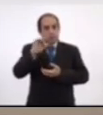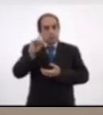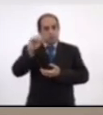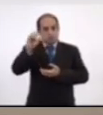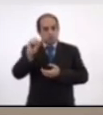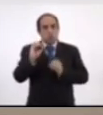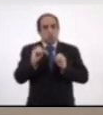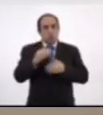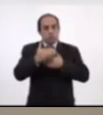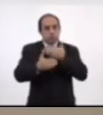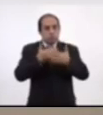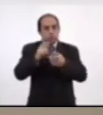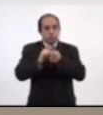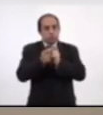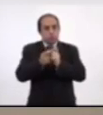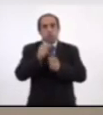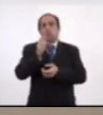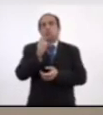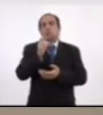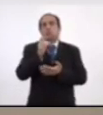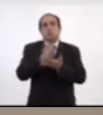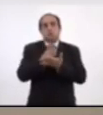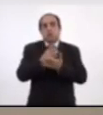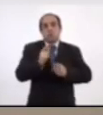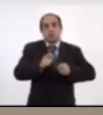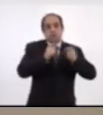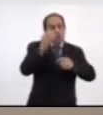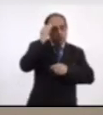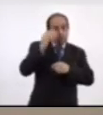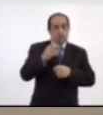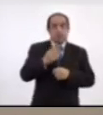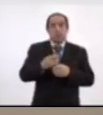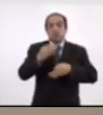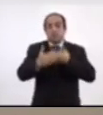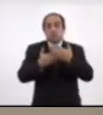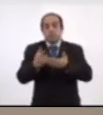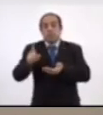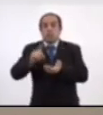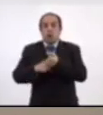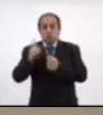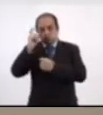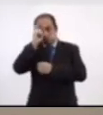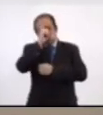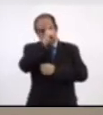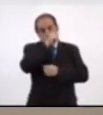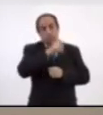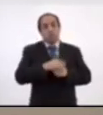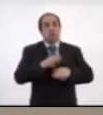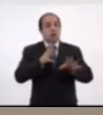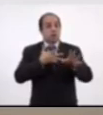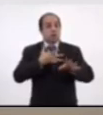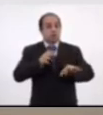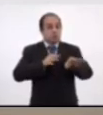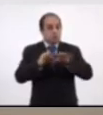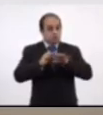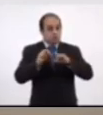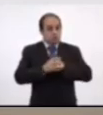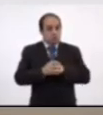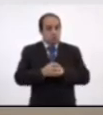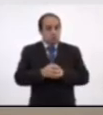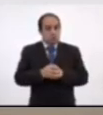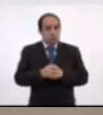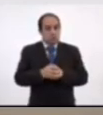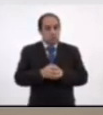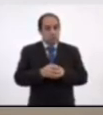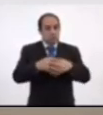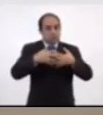reconversión, no es nada más asignar las camas, son procesos internos muy complejos en donde incluso hay obras de infraestructura que se tienen que hacer